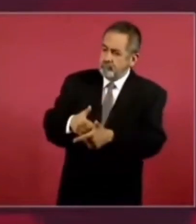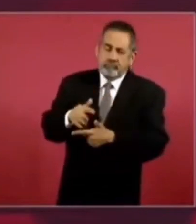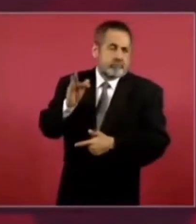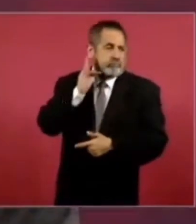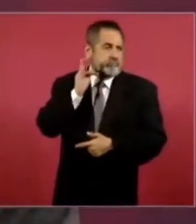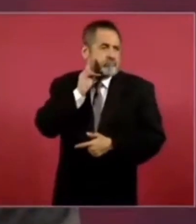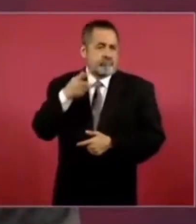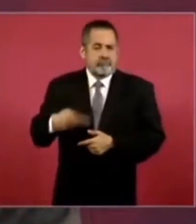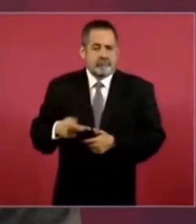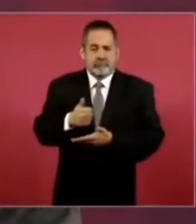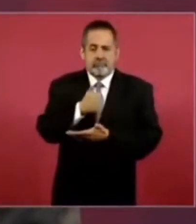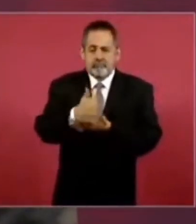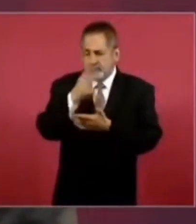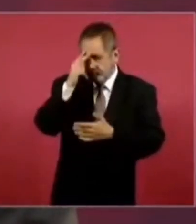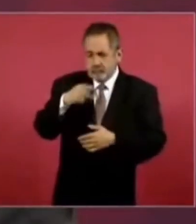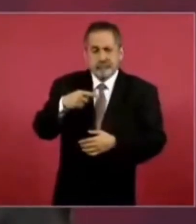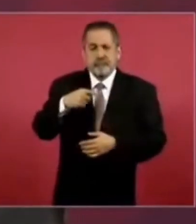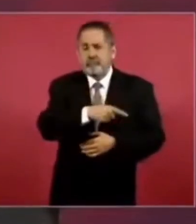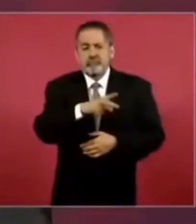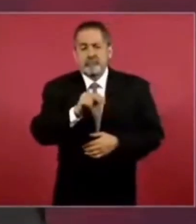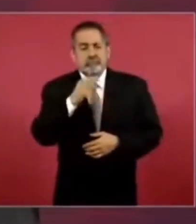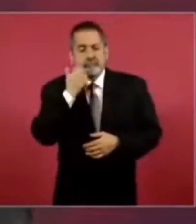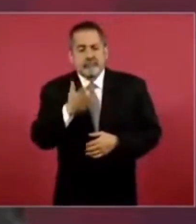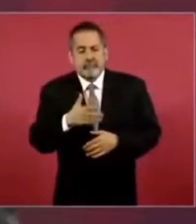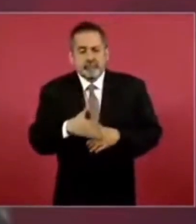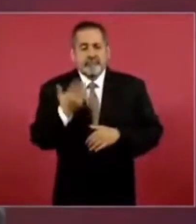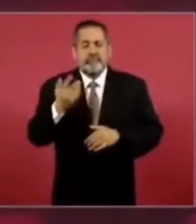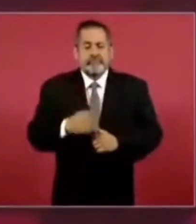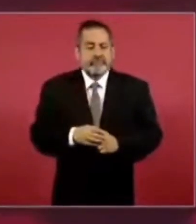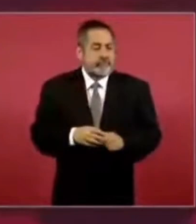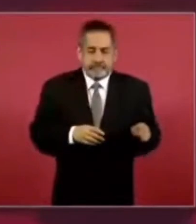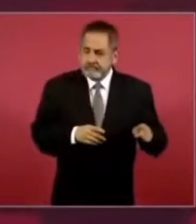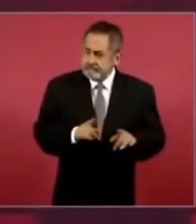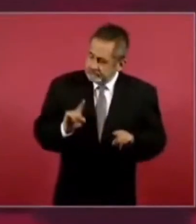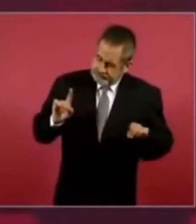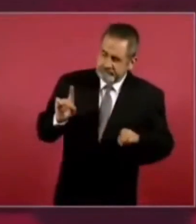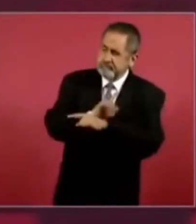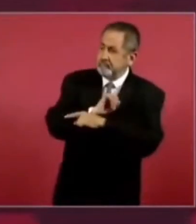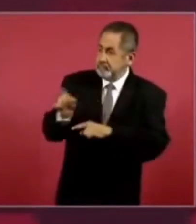fiscalía Porque se están